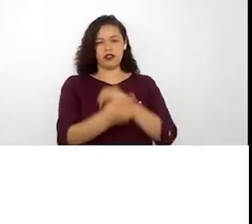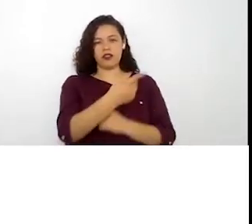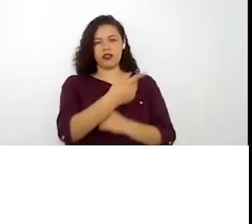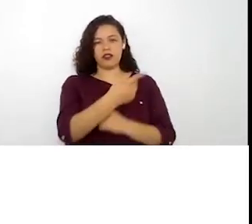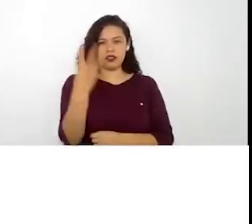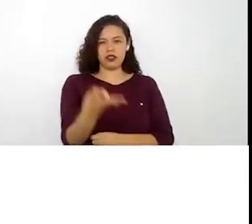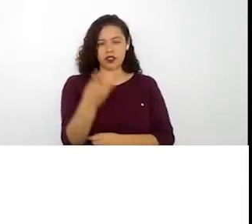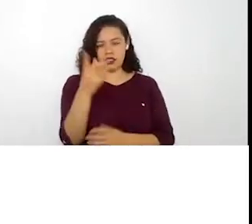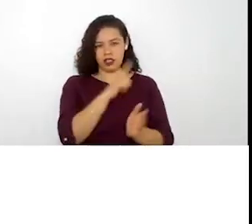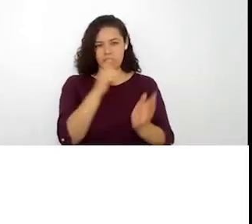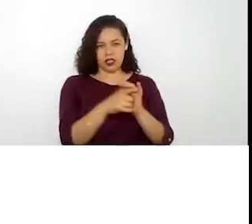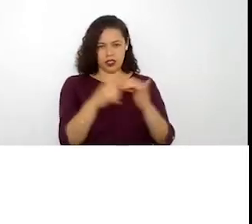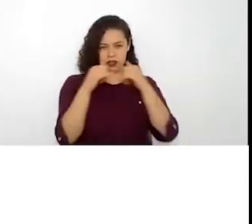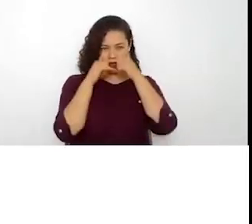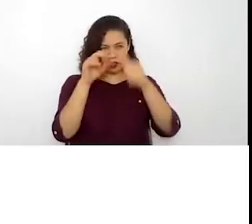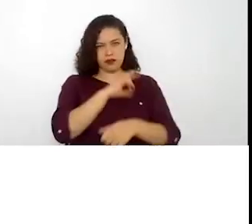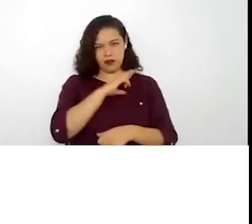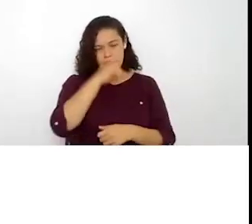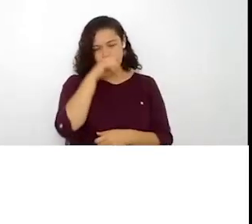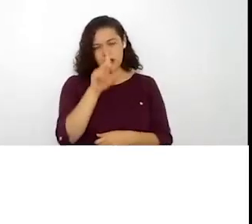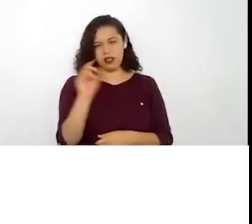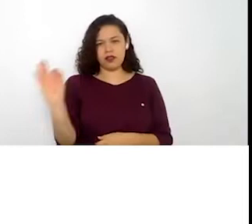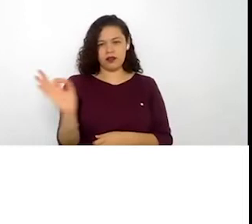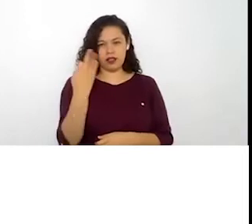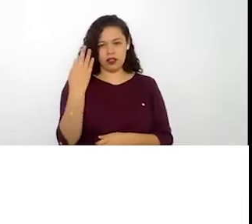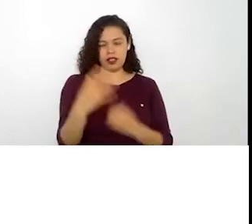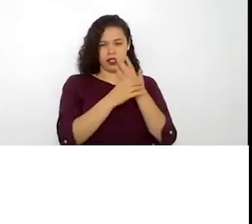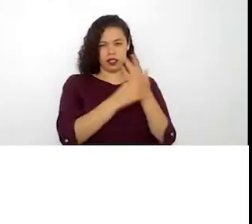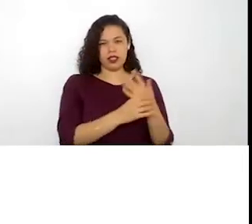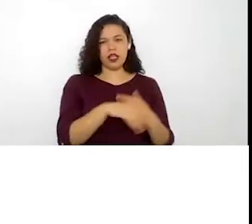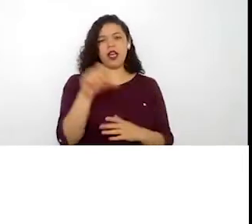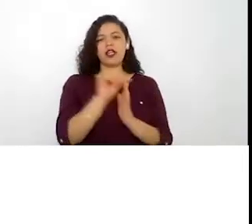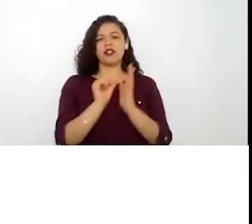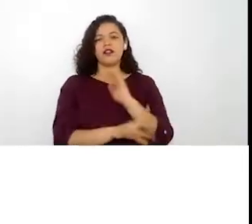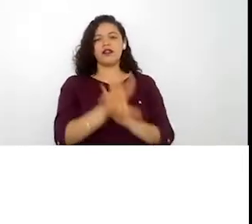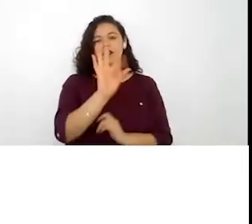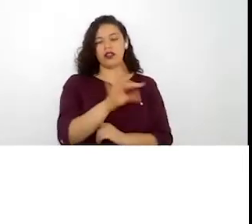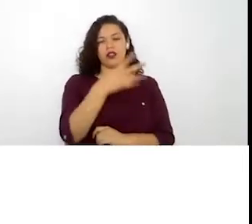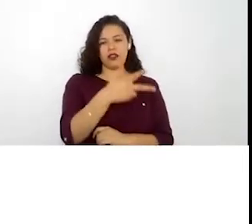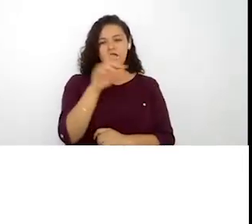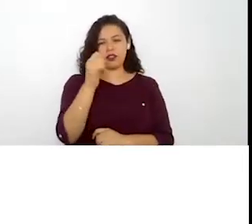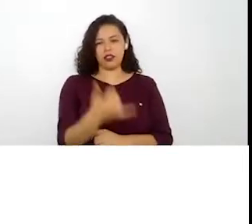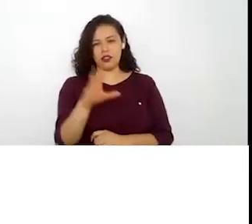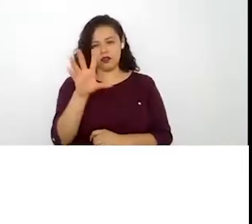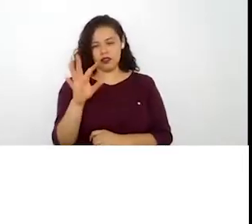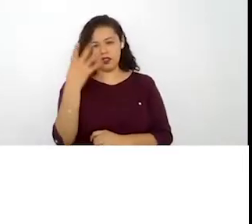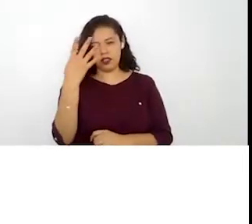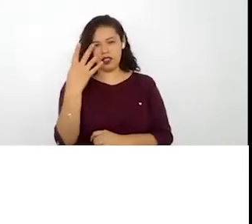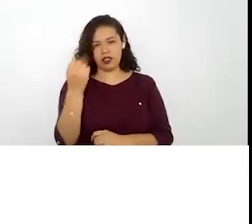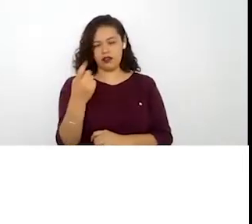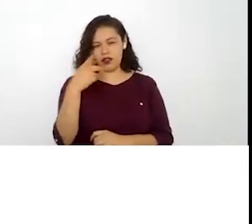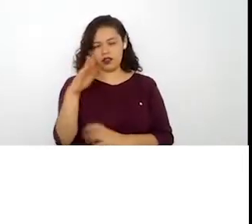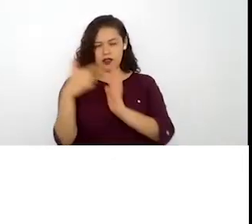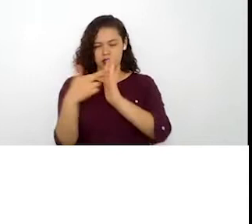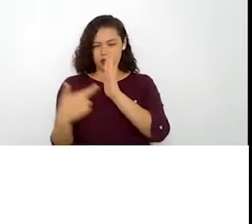de la ley de instituciones de asistencia privada para el Distrito Federal artículos 48 y 49 de su reglamento que básicamente Pues nos habla de la obligación